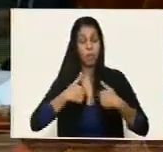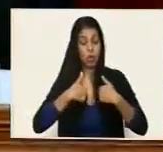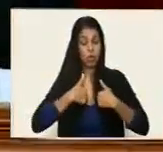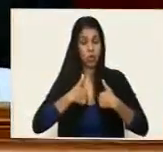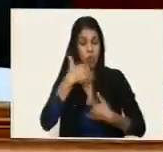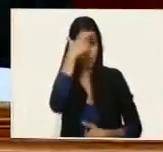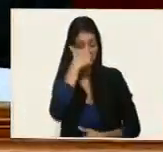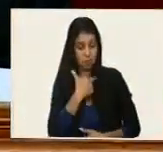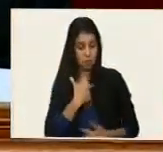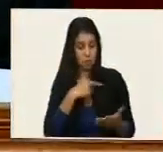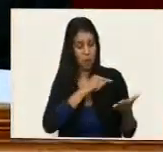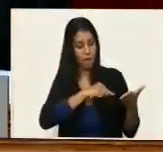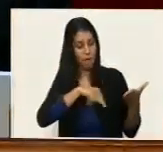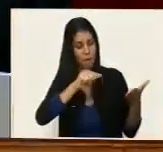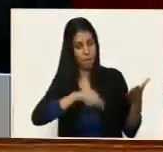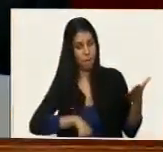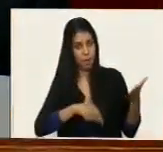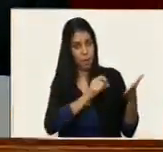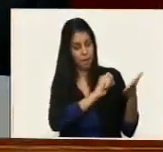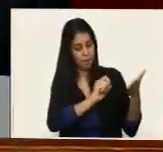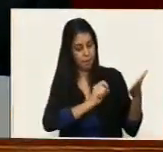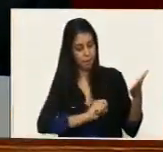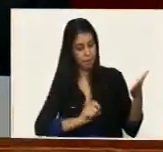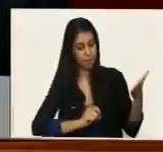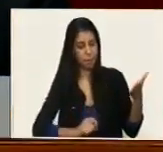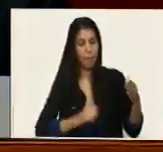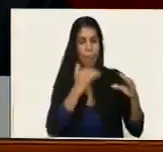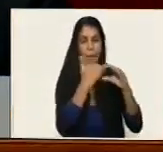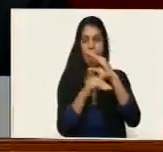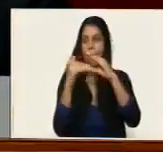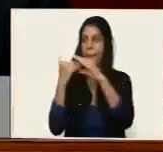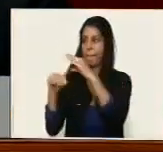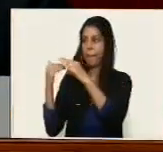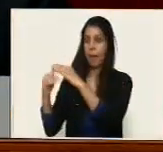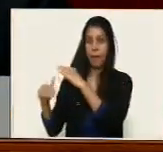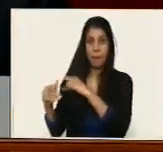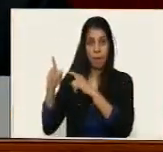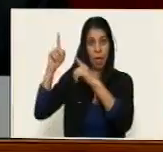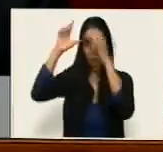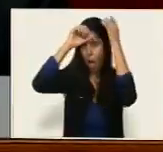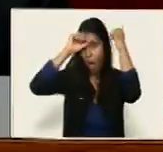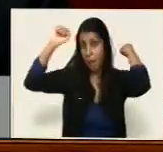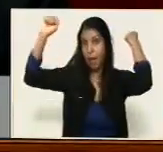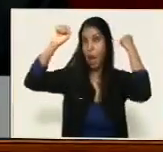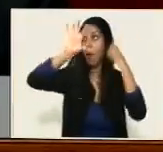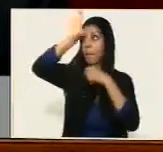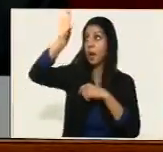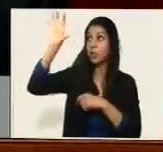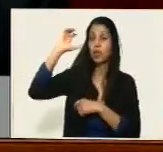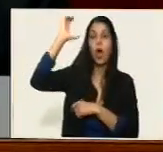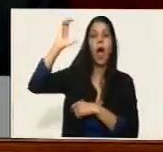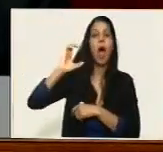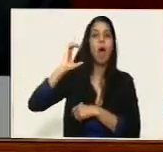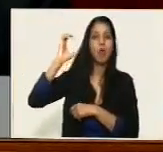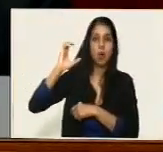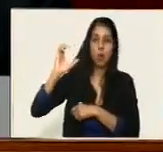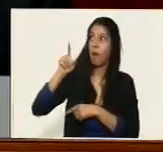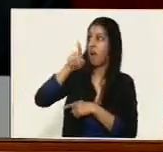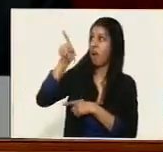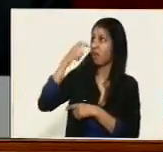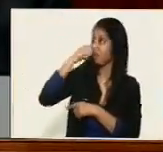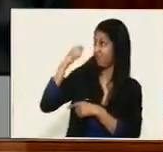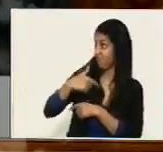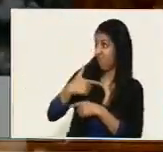por esta presidencia a cada embajador de estos insolentes países, enviándole el acuerdo aprobado en esta Asamblea